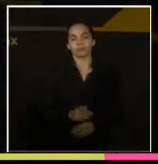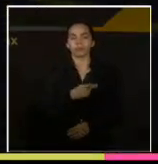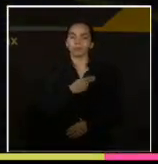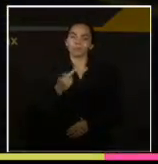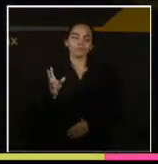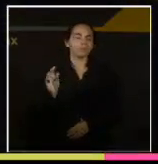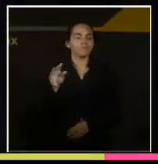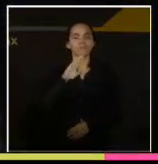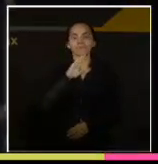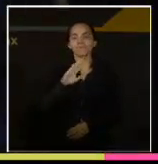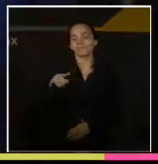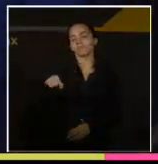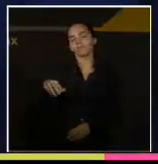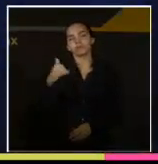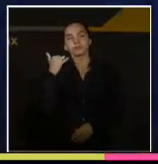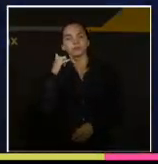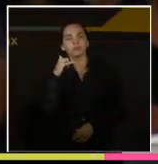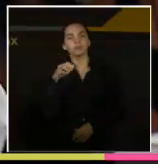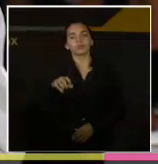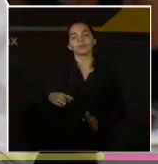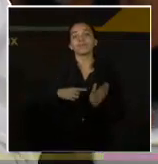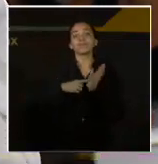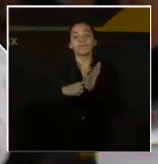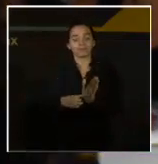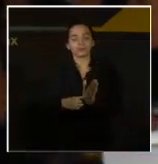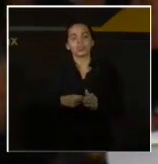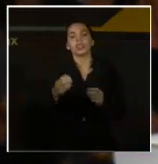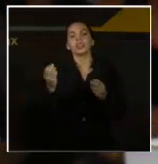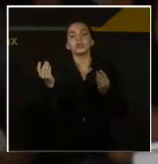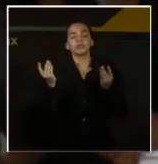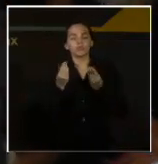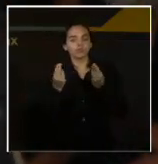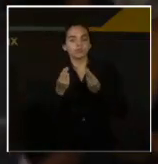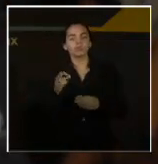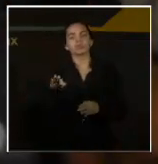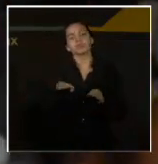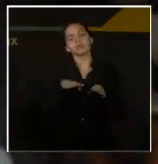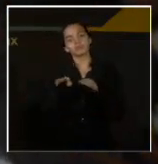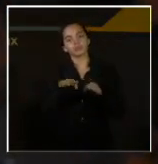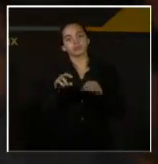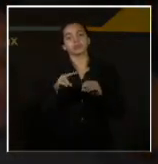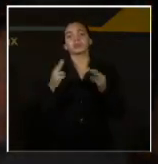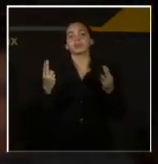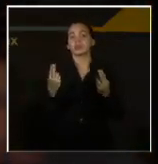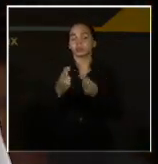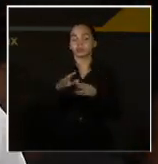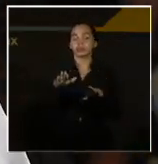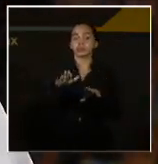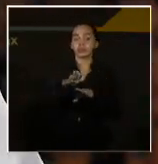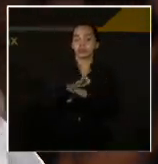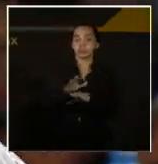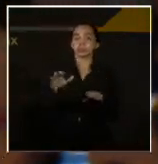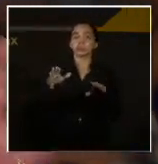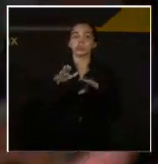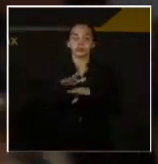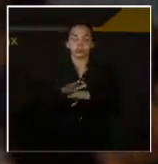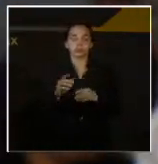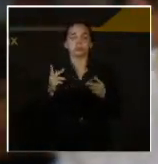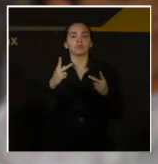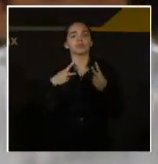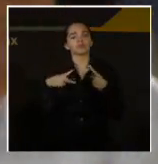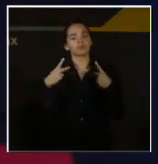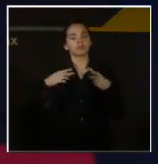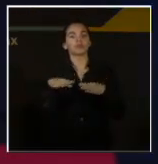Yo creo que Yucatán merece que nosotros trabajemos en un desarrollo integral con los municipios, no solo los